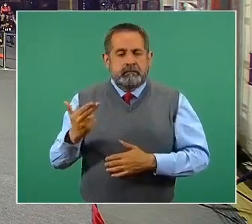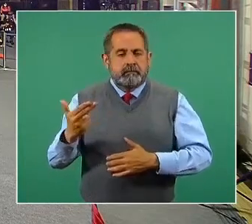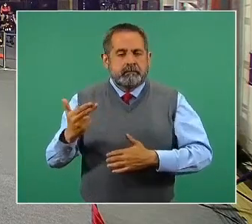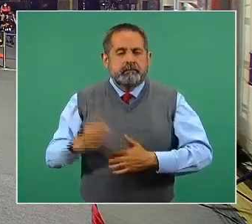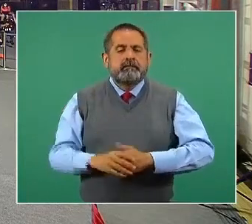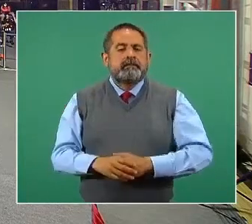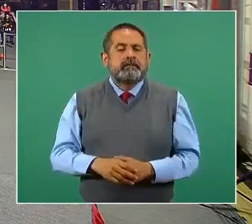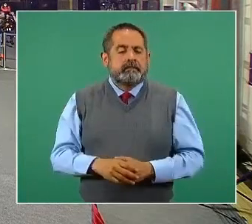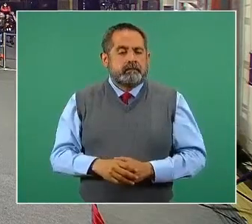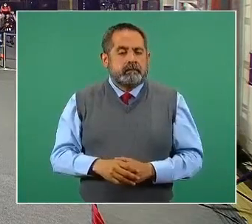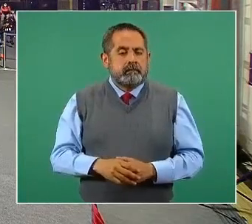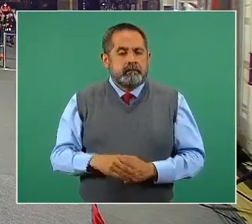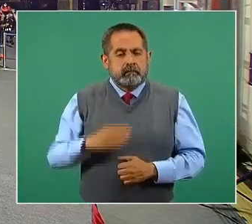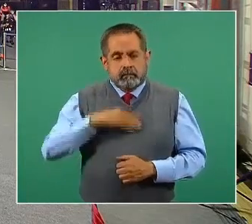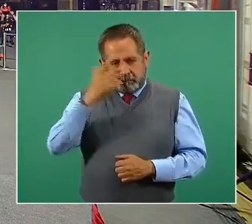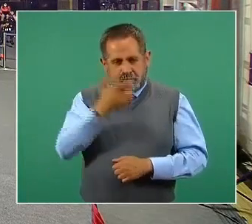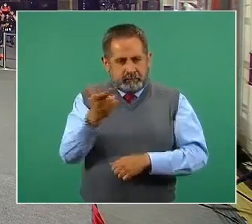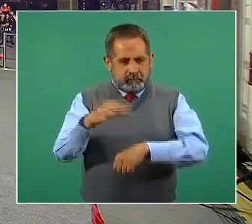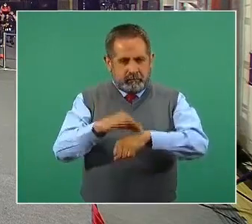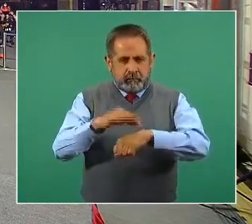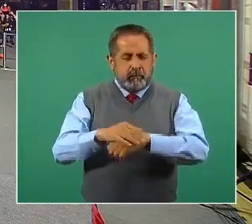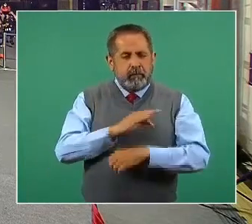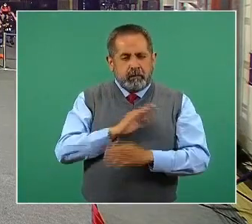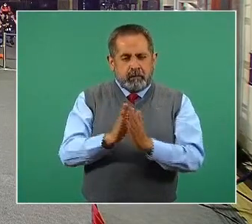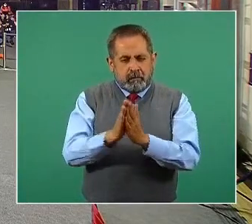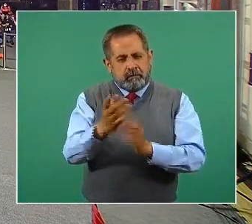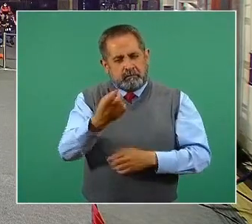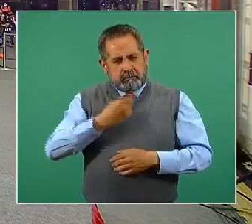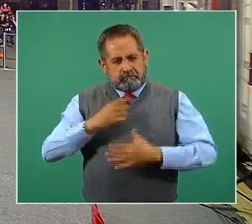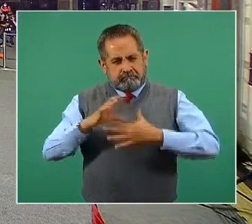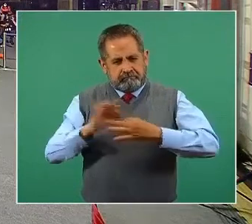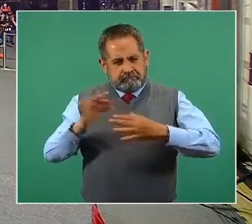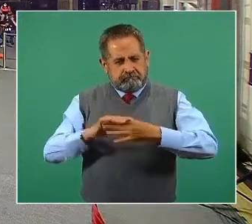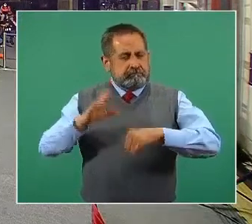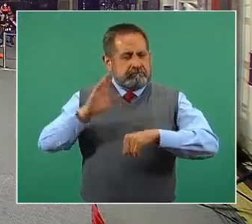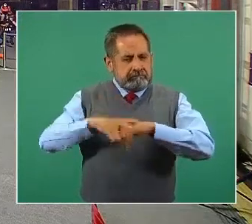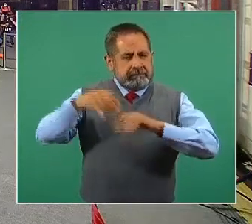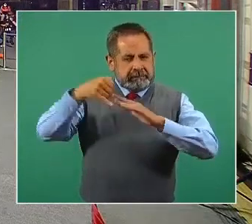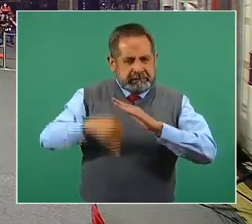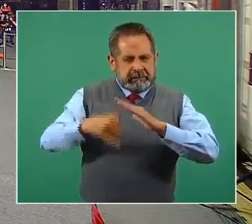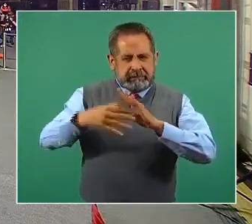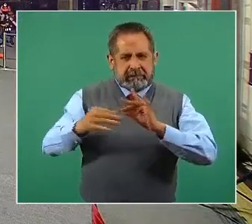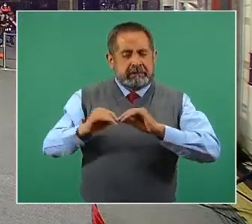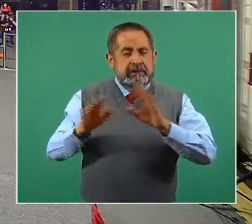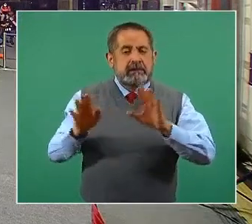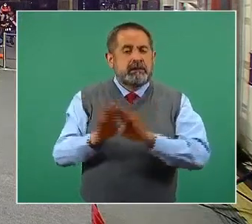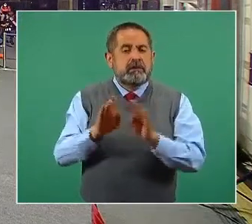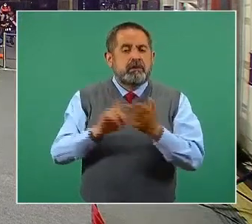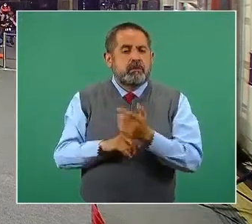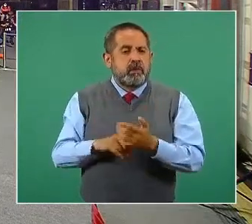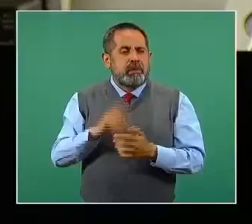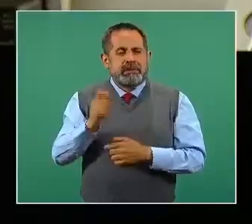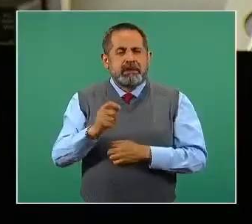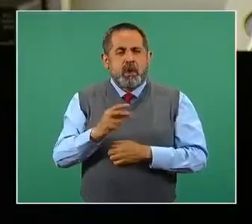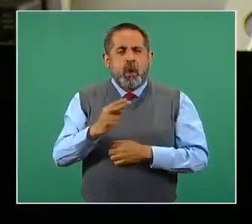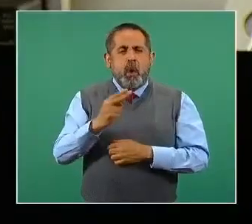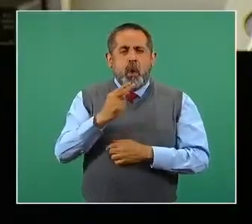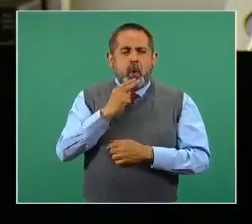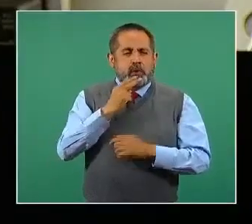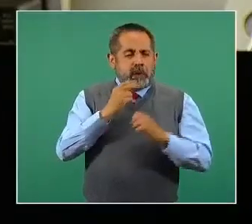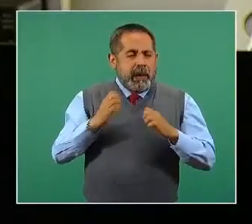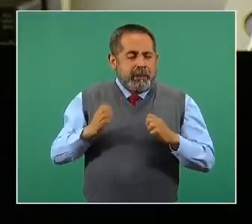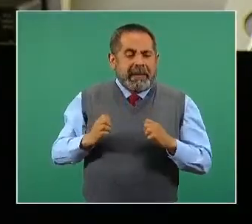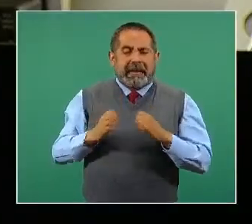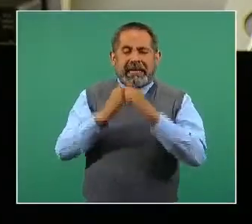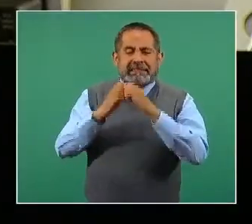Buenas noches, doctores. ¿Nos podrían explicar más detalles de la solicitud de uso de emergencia de la vacuna